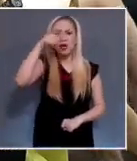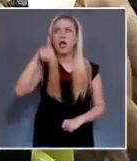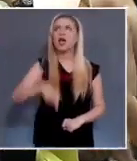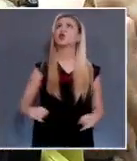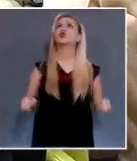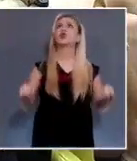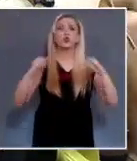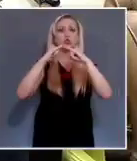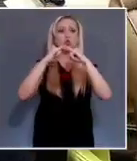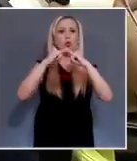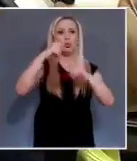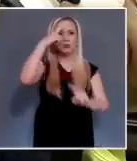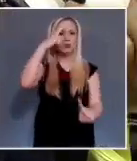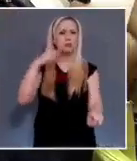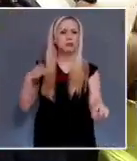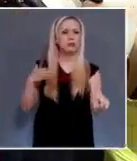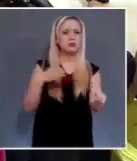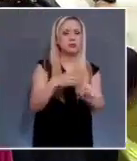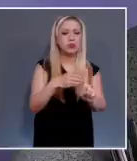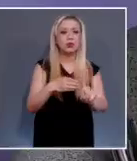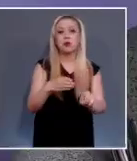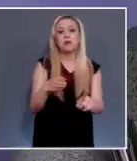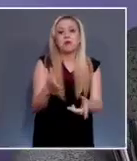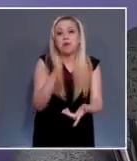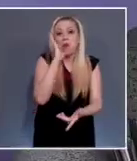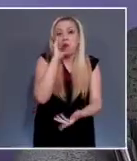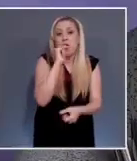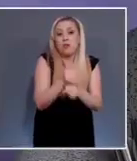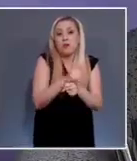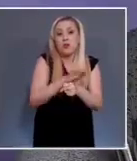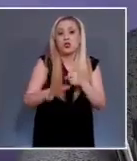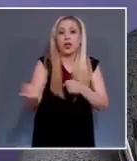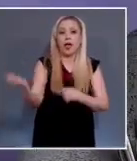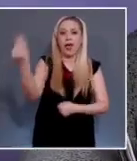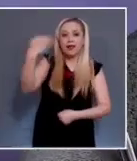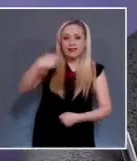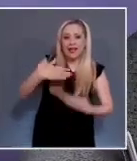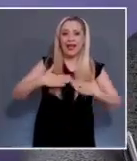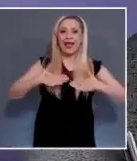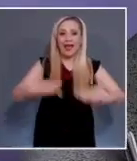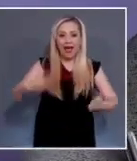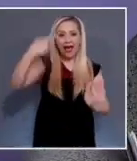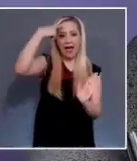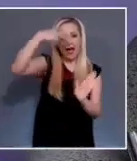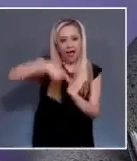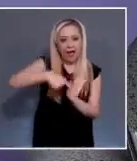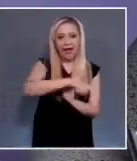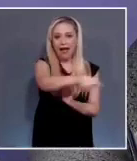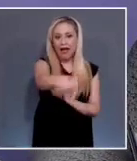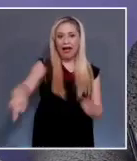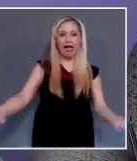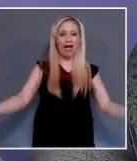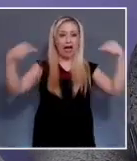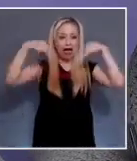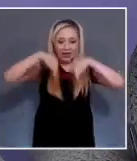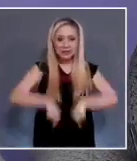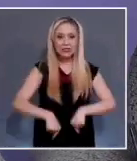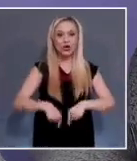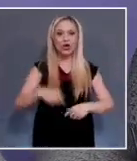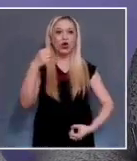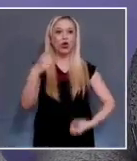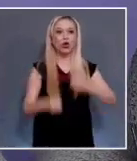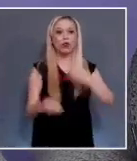confianza, aceptación, ni credibilidad ciudadana si el actuar de la